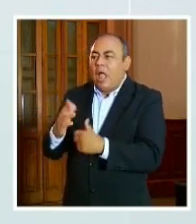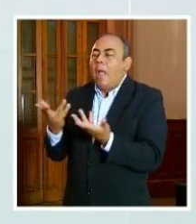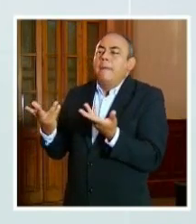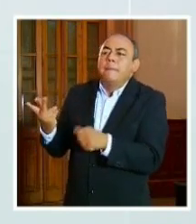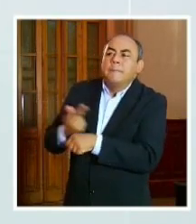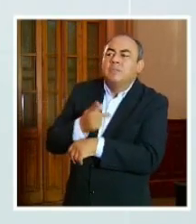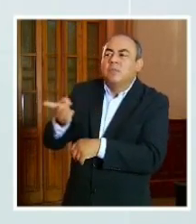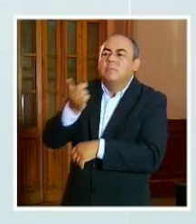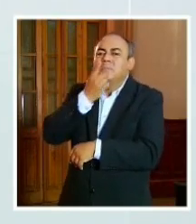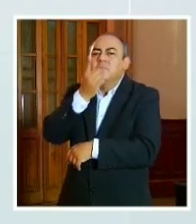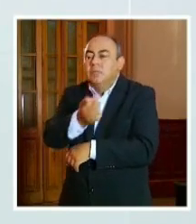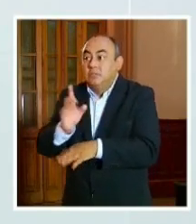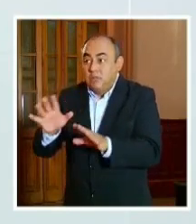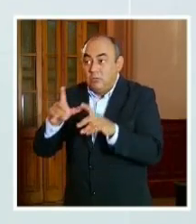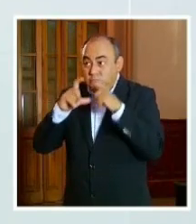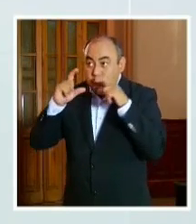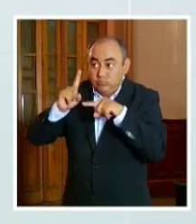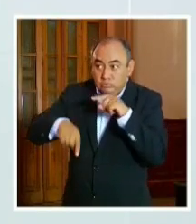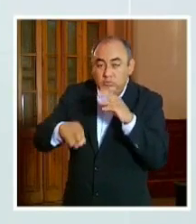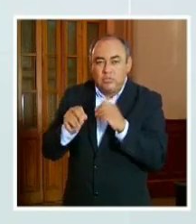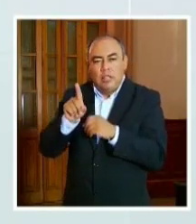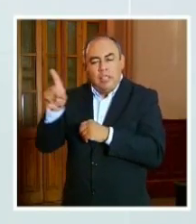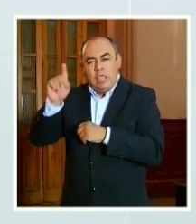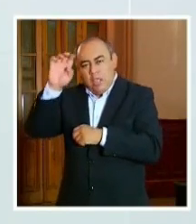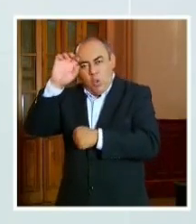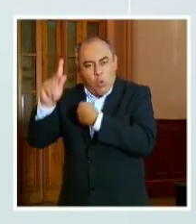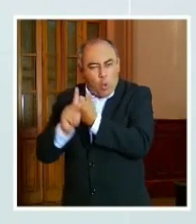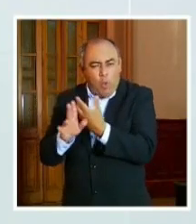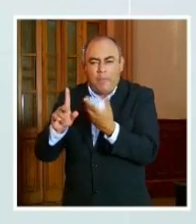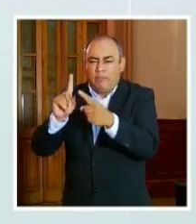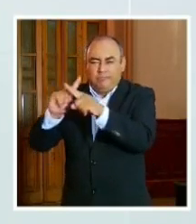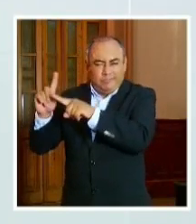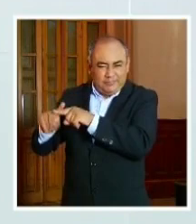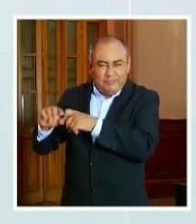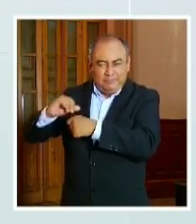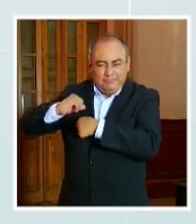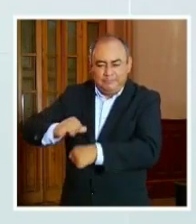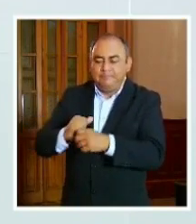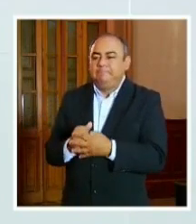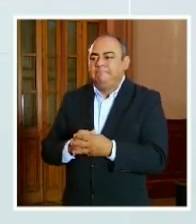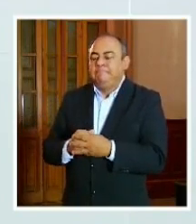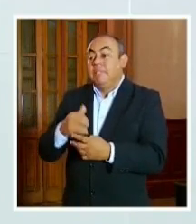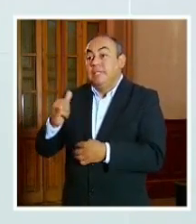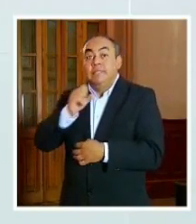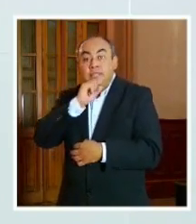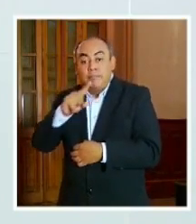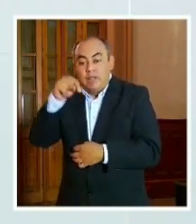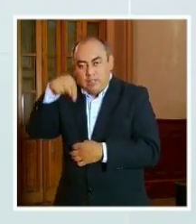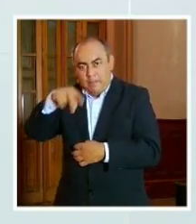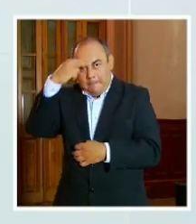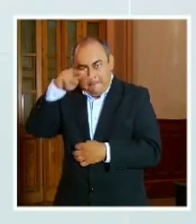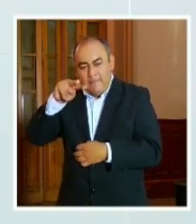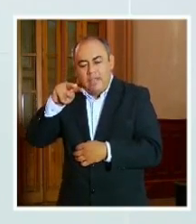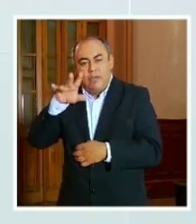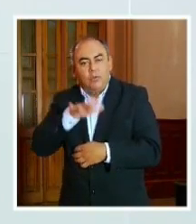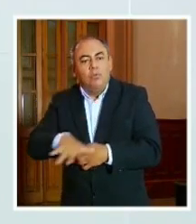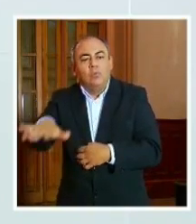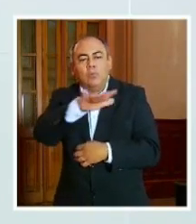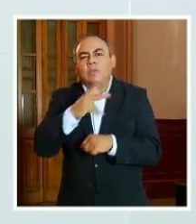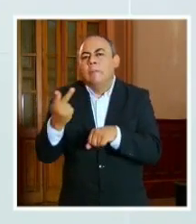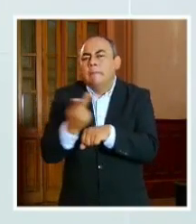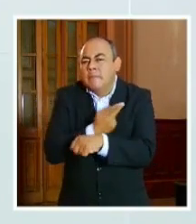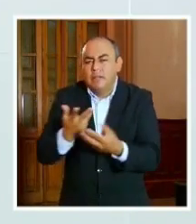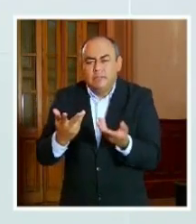dice la Academia Europea, y luego cuál es el comportamiento hacia el interior del país y lo que suceda en Nuevo